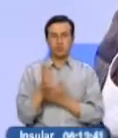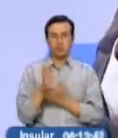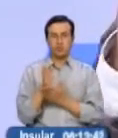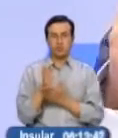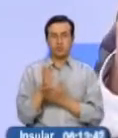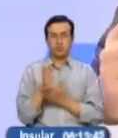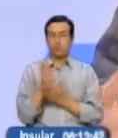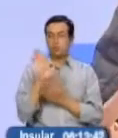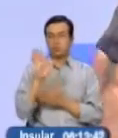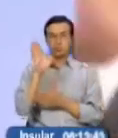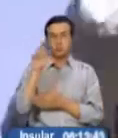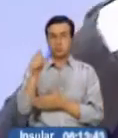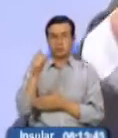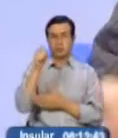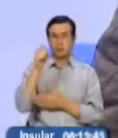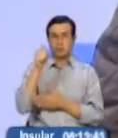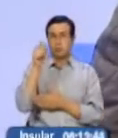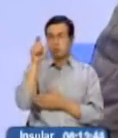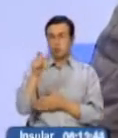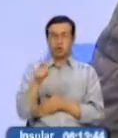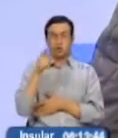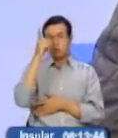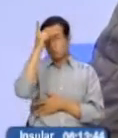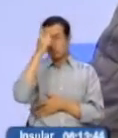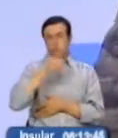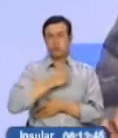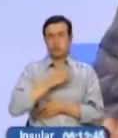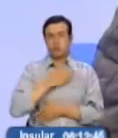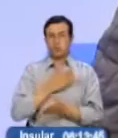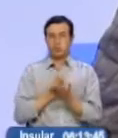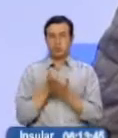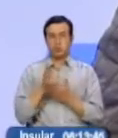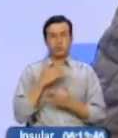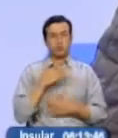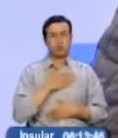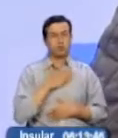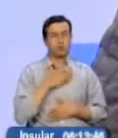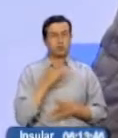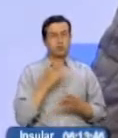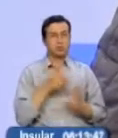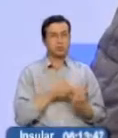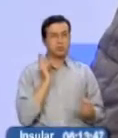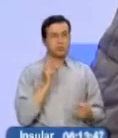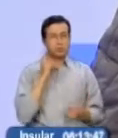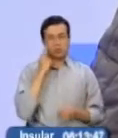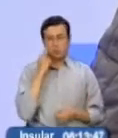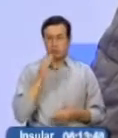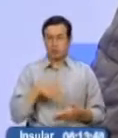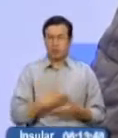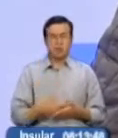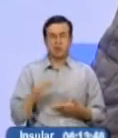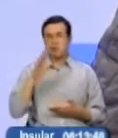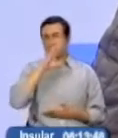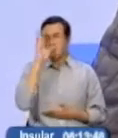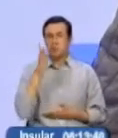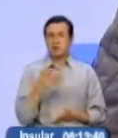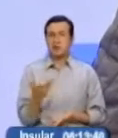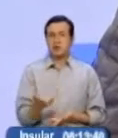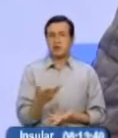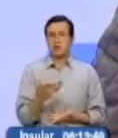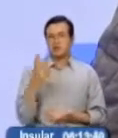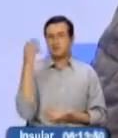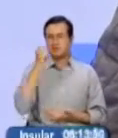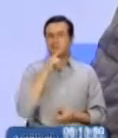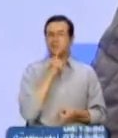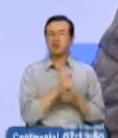no eligió una carrera que él mismo no haya optado, yo pongo mi cargo de renuncia. Y nunca pudieron demostrar, ¿no? Claramente aquí es una